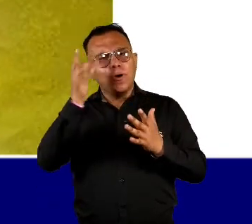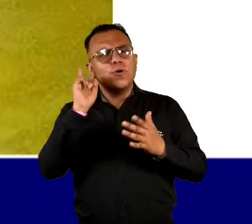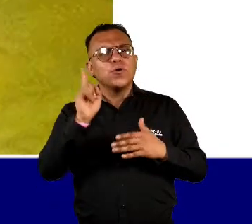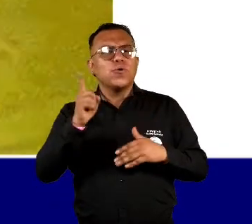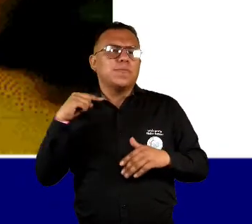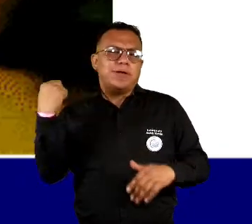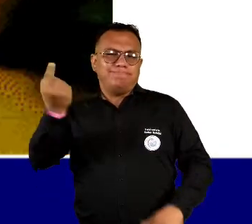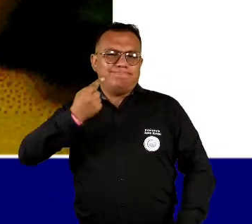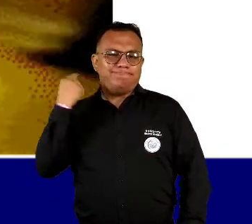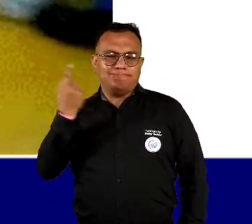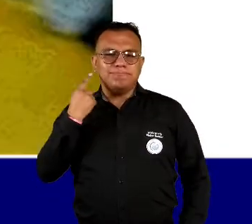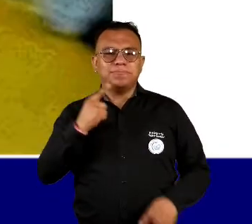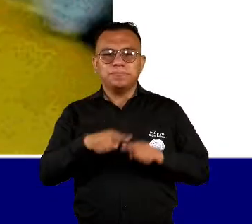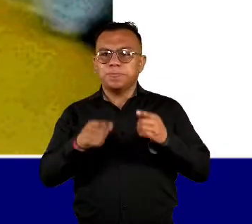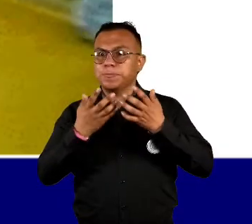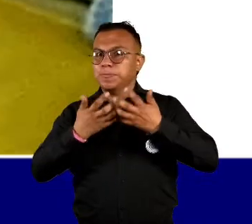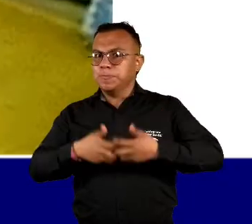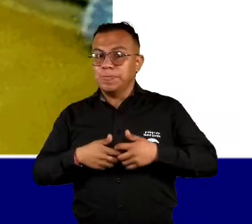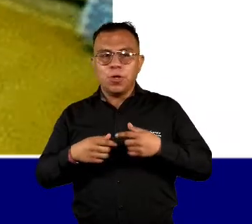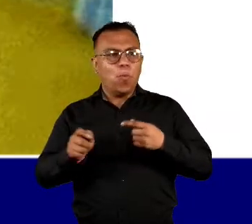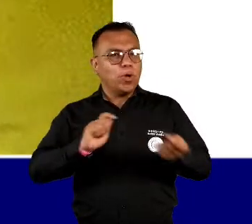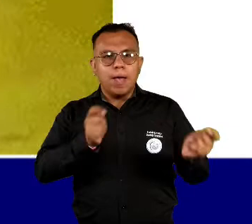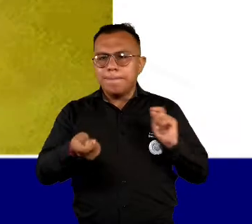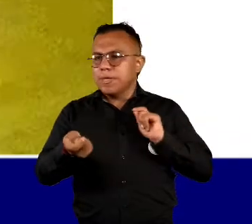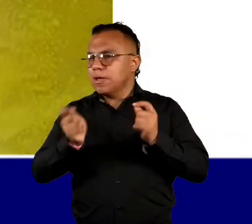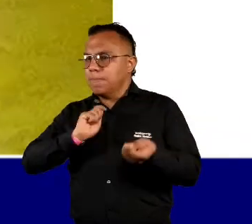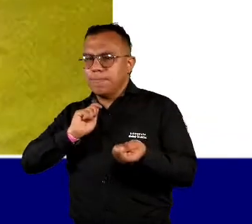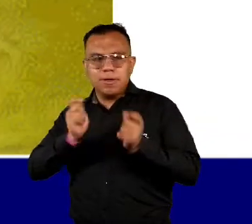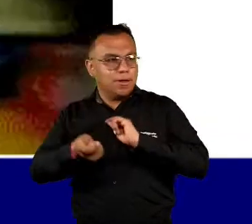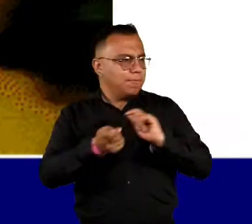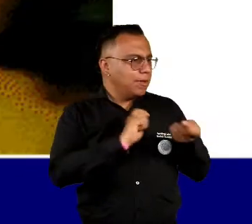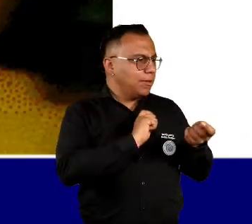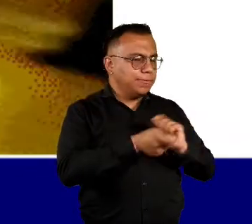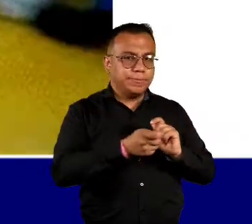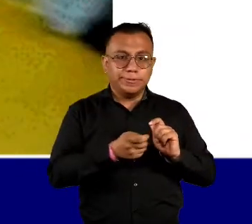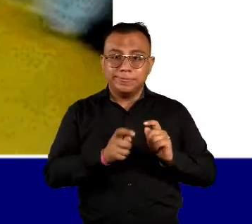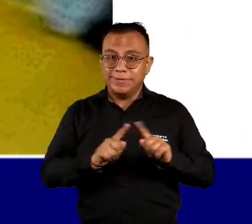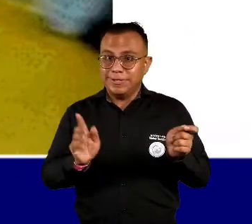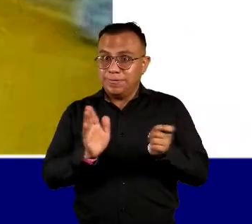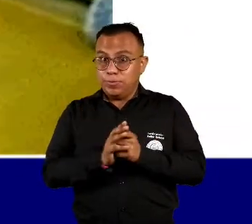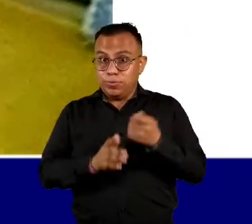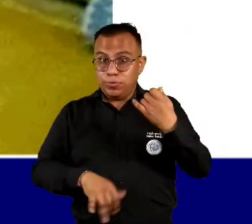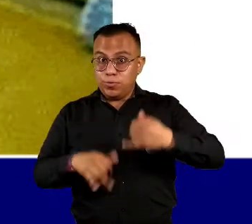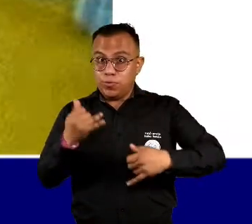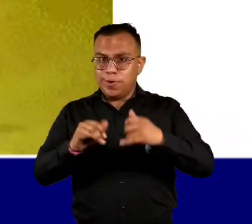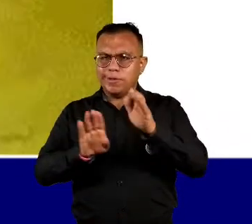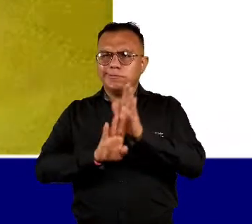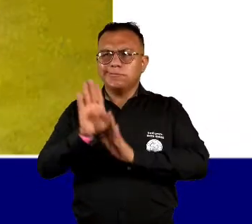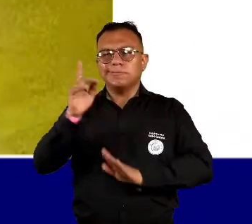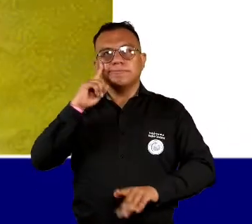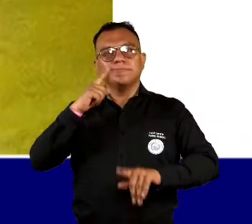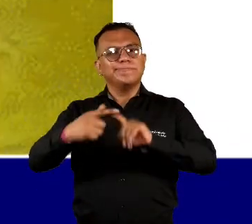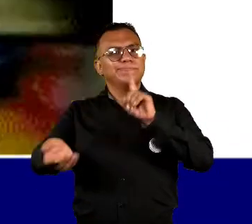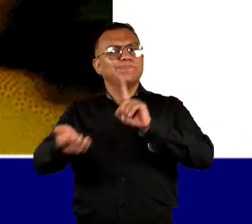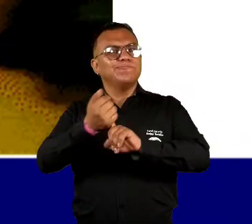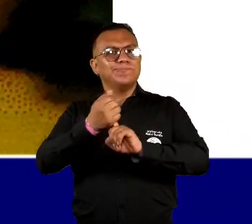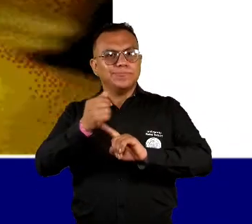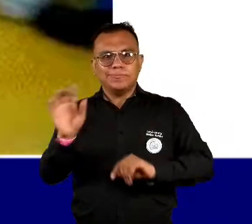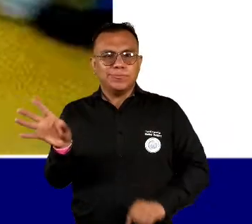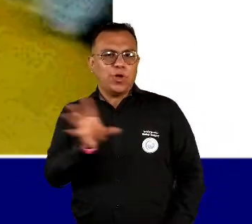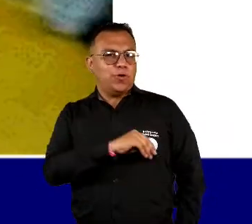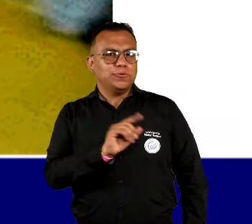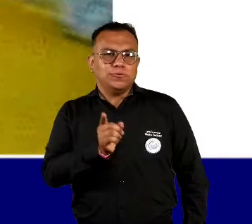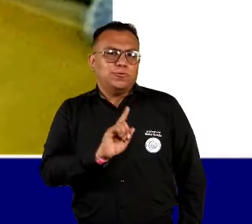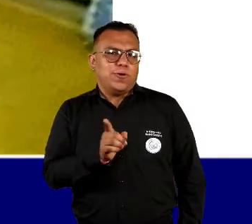pasa es una una industria muy volátil y no todos los juegos tienen el éxito que vemos no todos